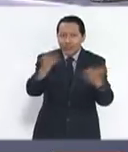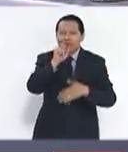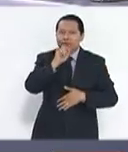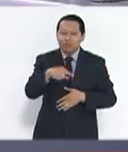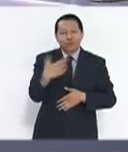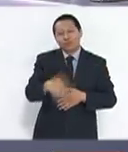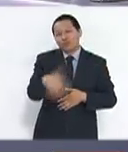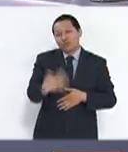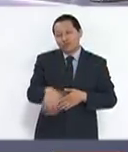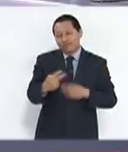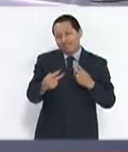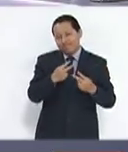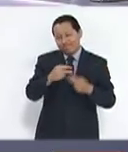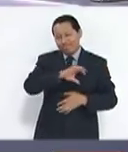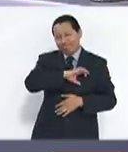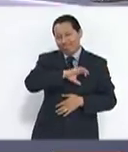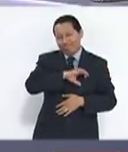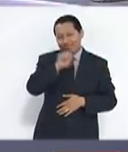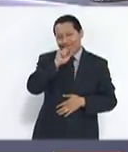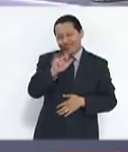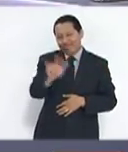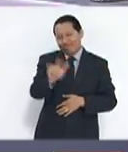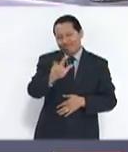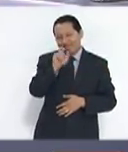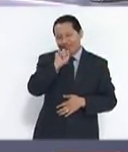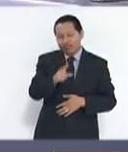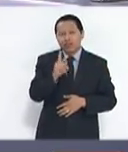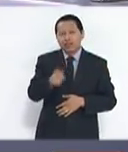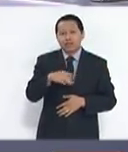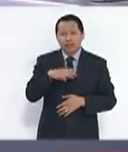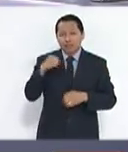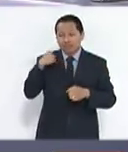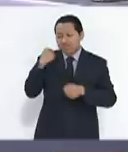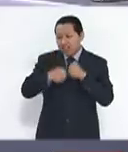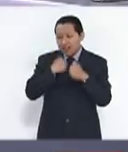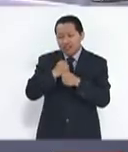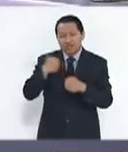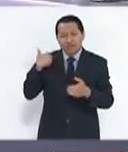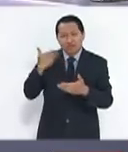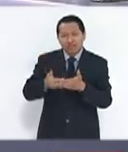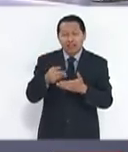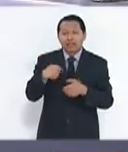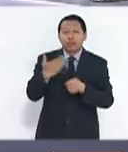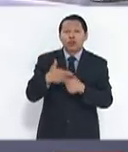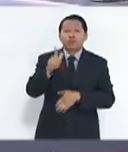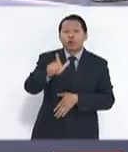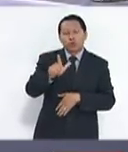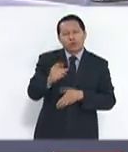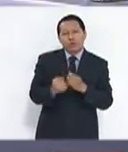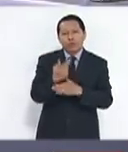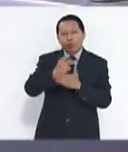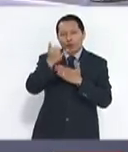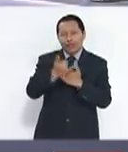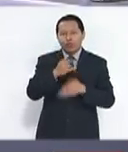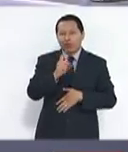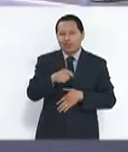querido auditorio, por haber estado con nosotros a lo largo de todos estos años. El próximo lunes inicia un nuevo proyecto que es